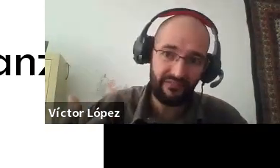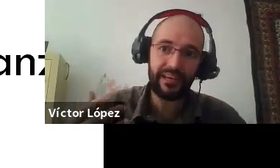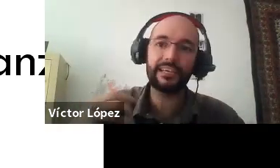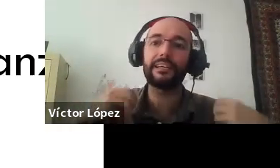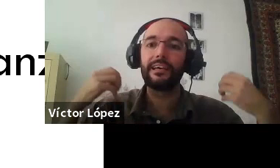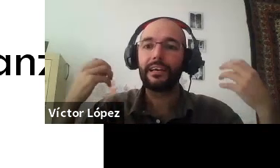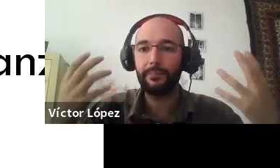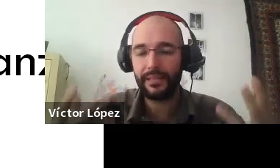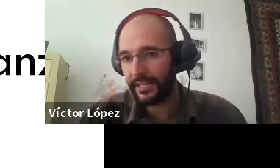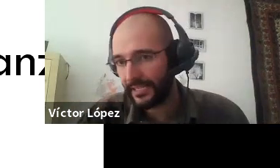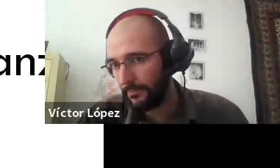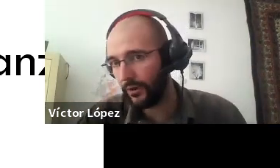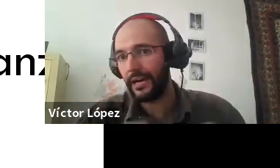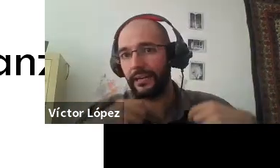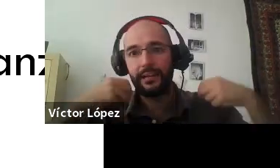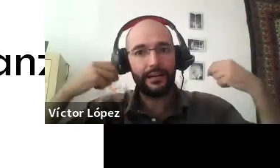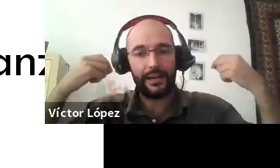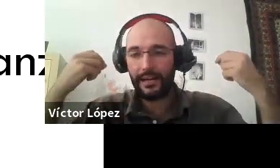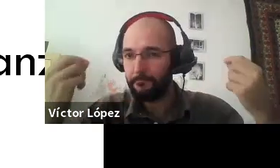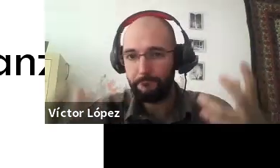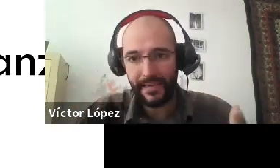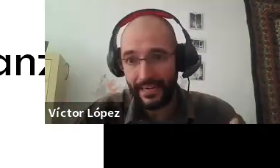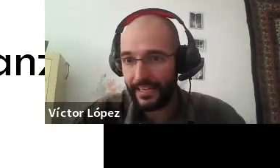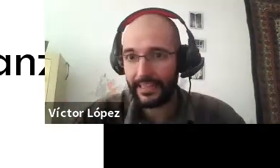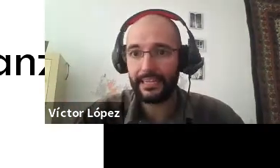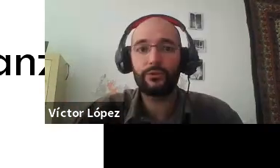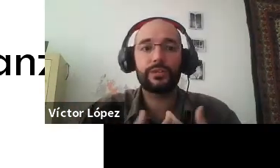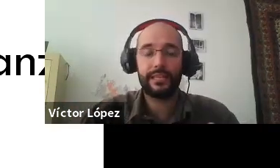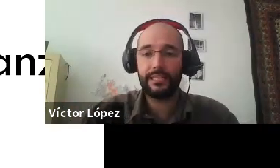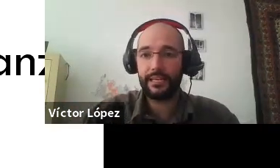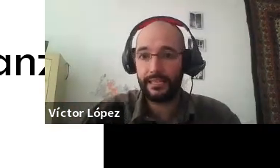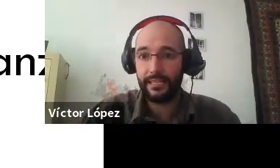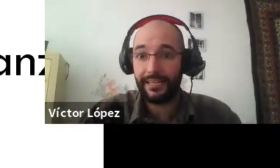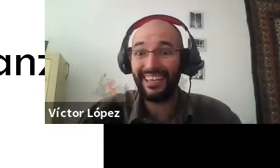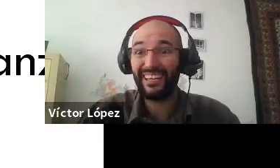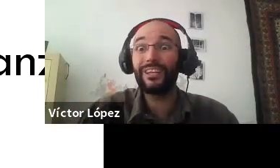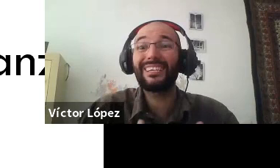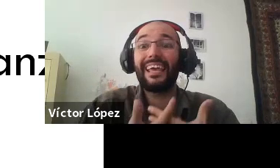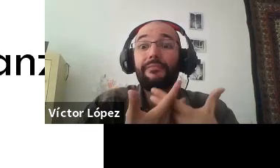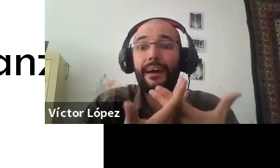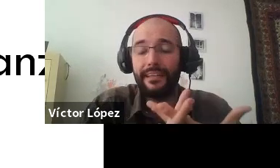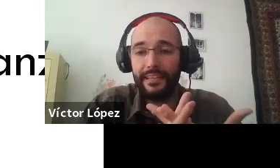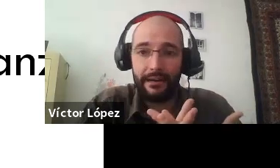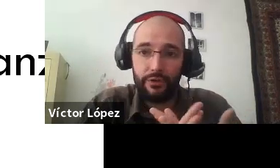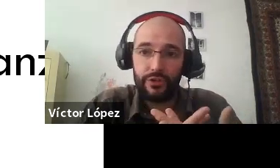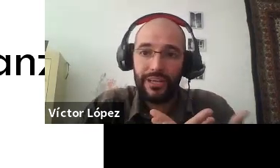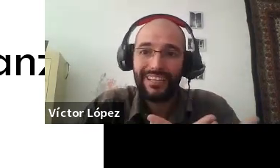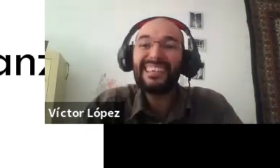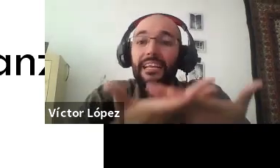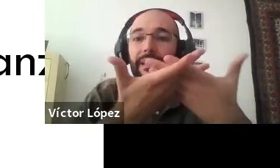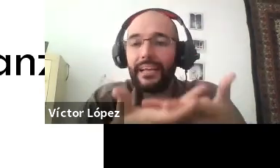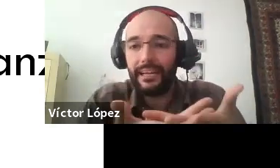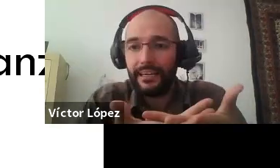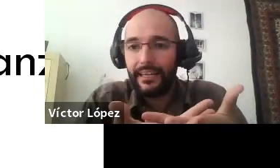aprendan a inferir, que aprendan a extrapolar, a analizar datos, etcétera, etcétera. Y con este afán, digamos,